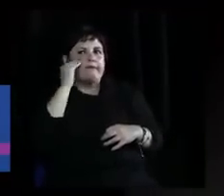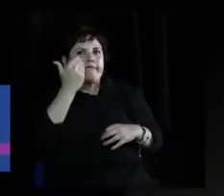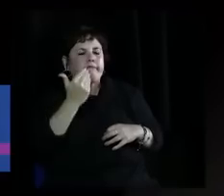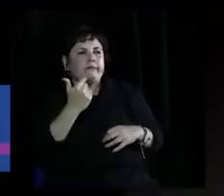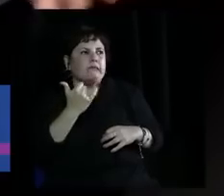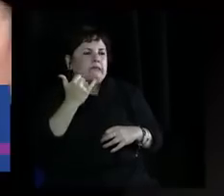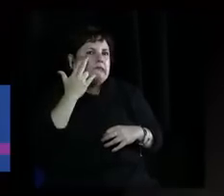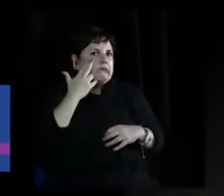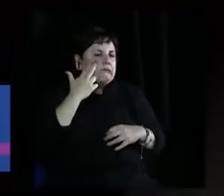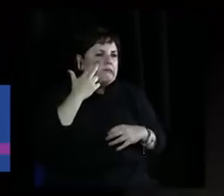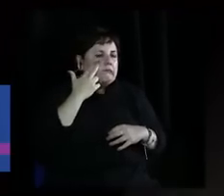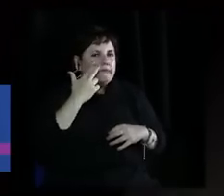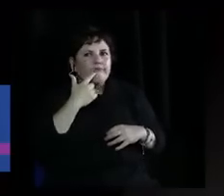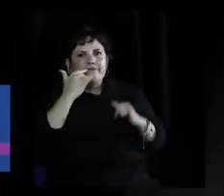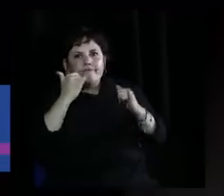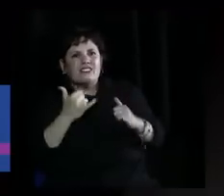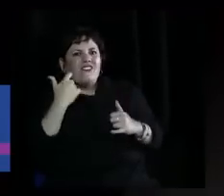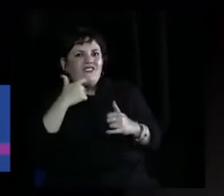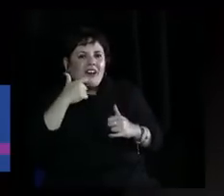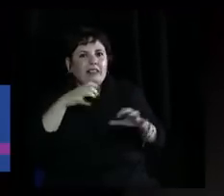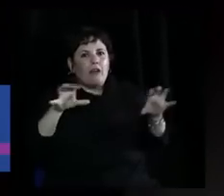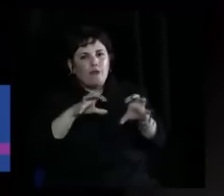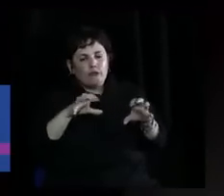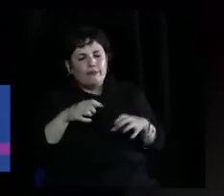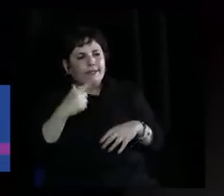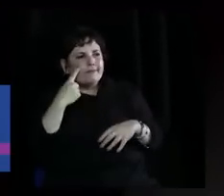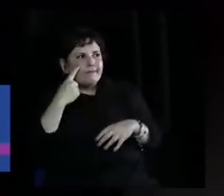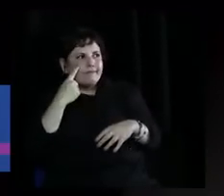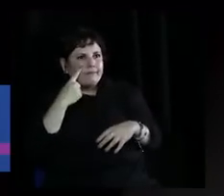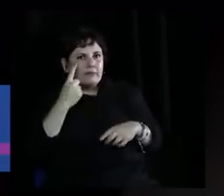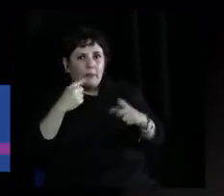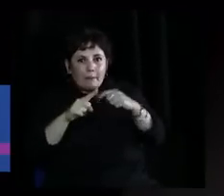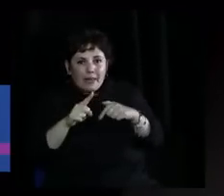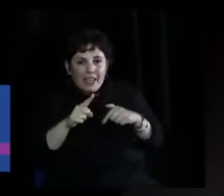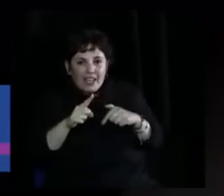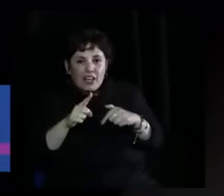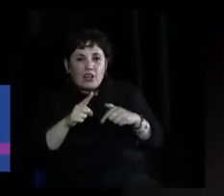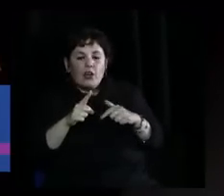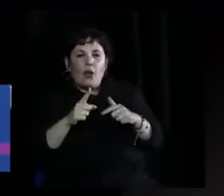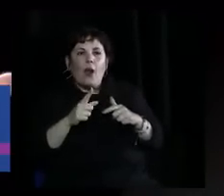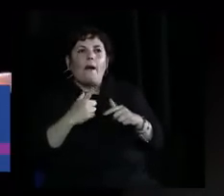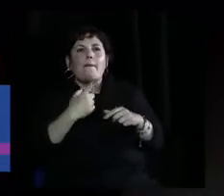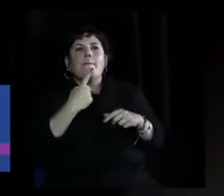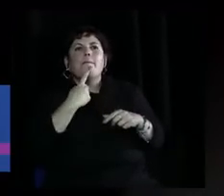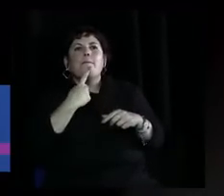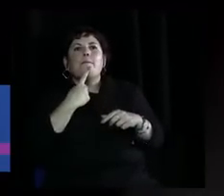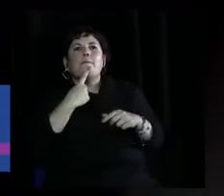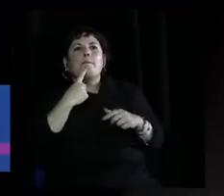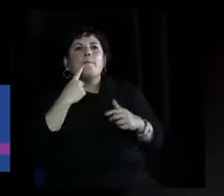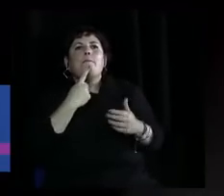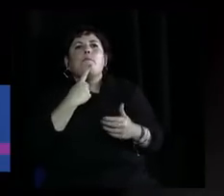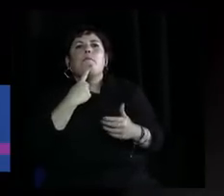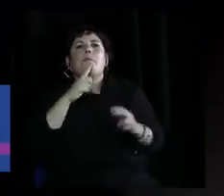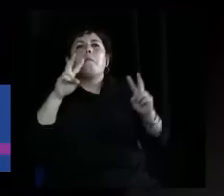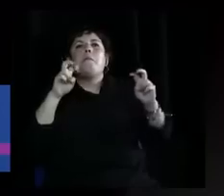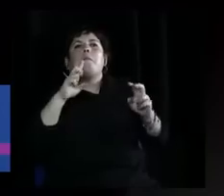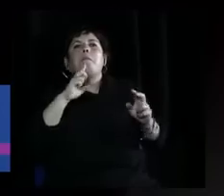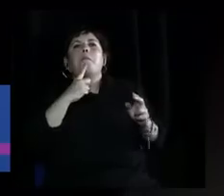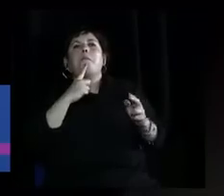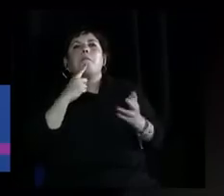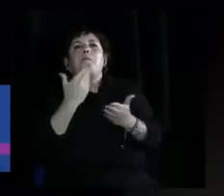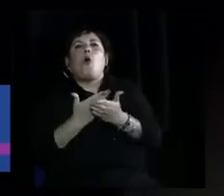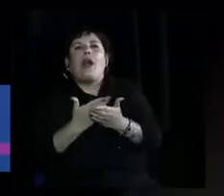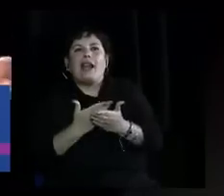el problema que es la falta de personal. Pero atrás de esto, atrás de la política de recortes, que es lo que a veces nos